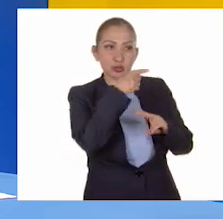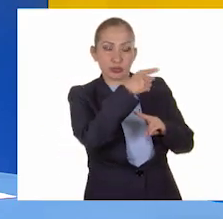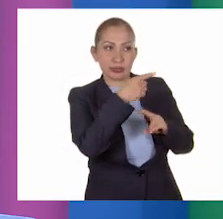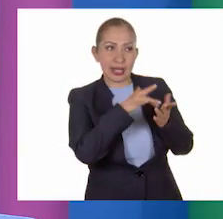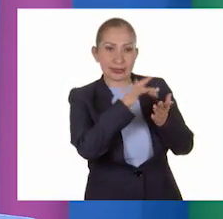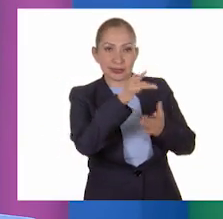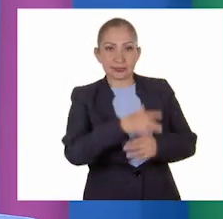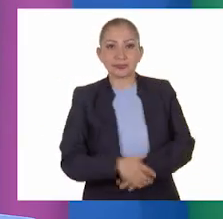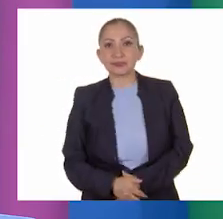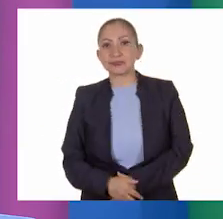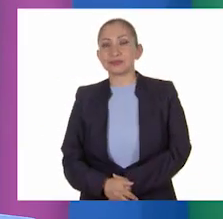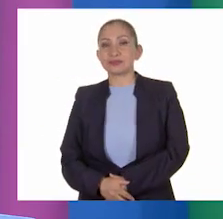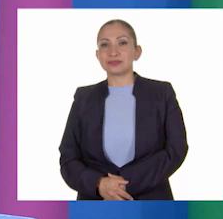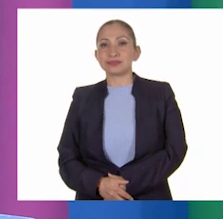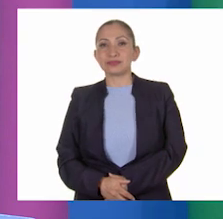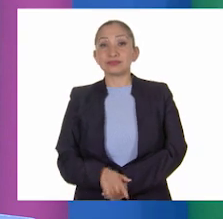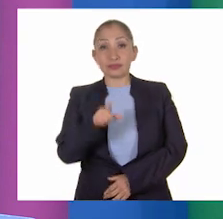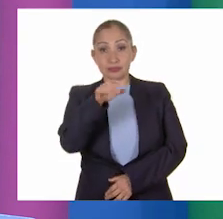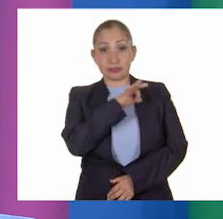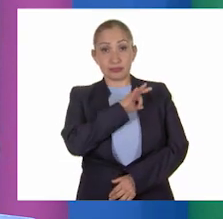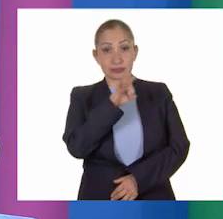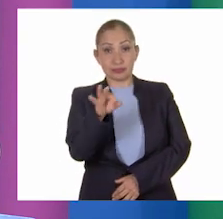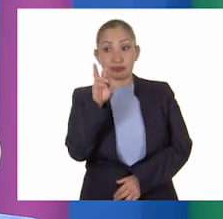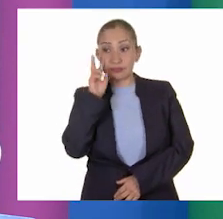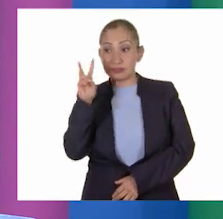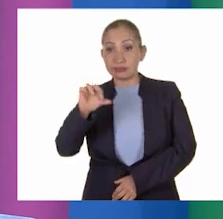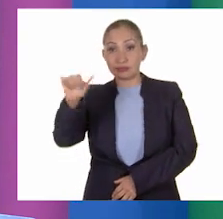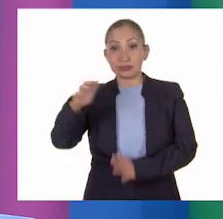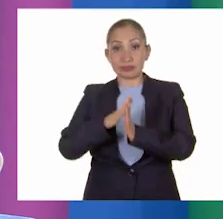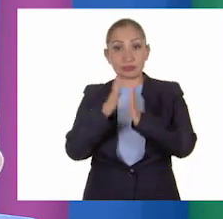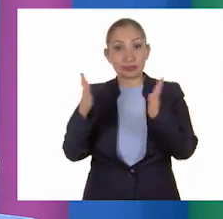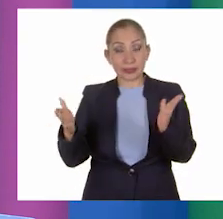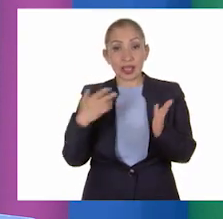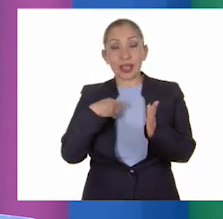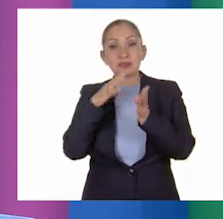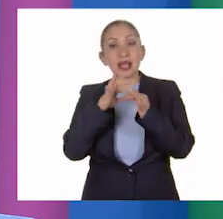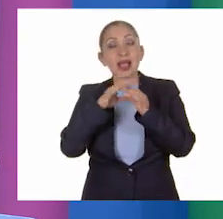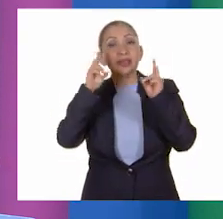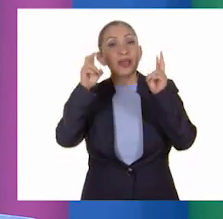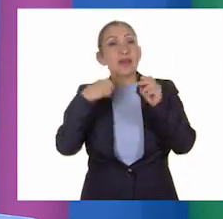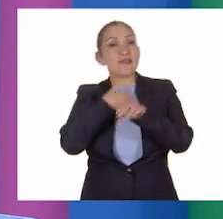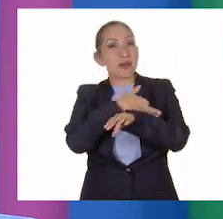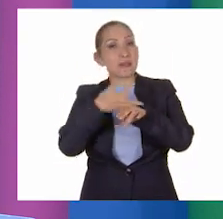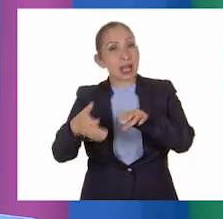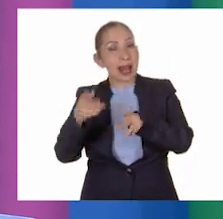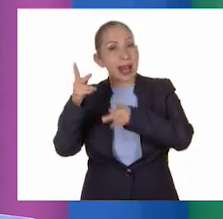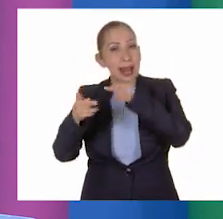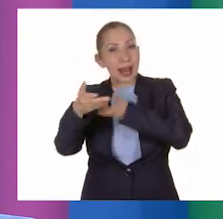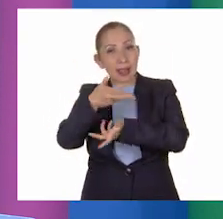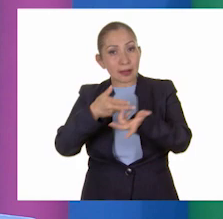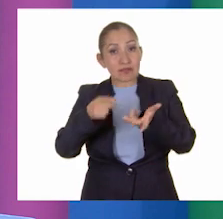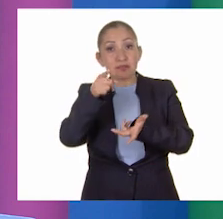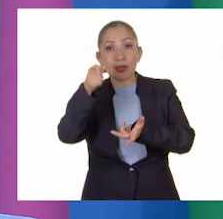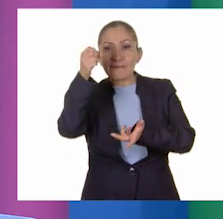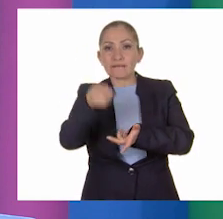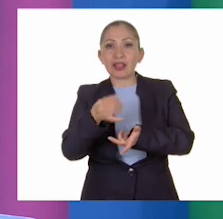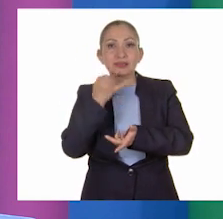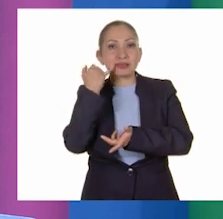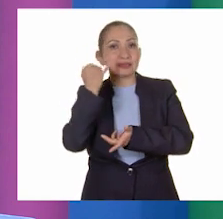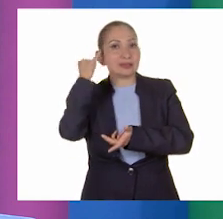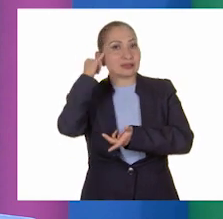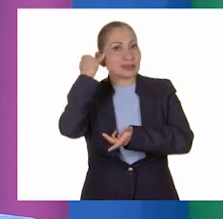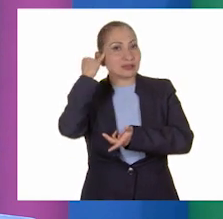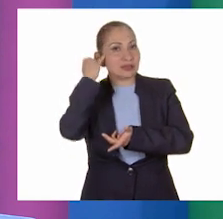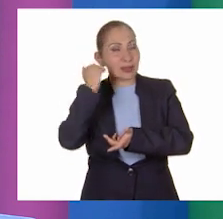María. Si te es posible, consulta otros libros y comenta el tema de hoy con tu familia. Si tienes la fortuna de hablar una